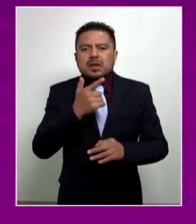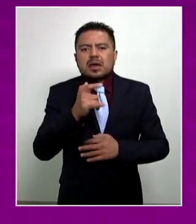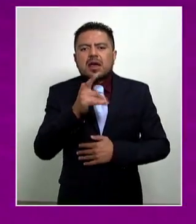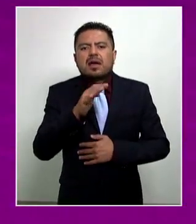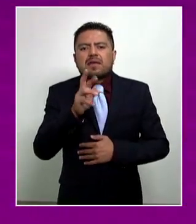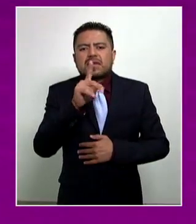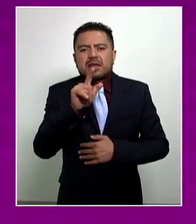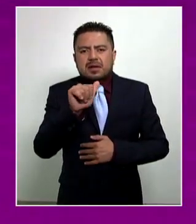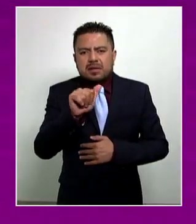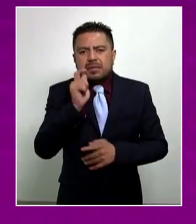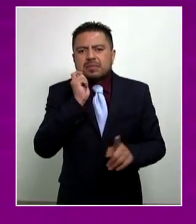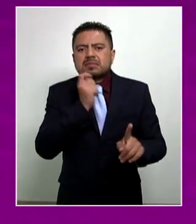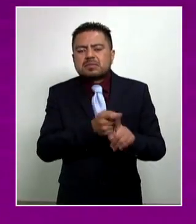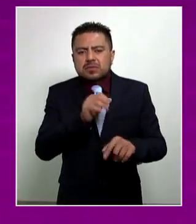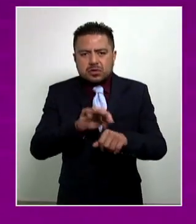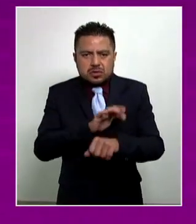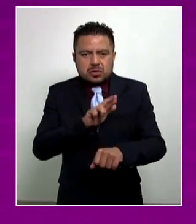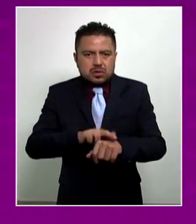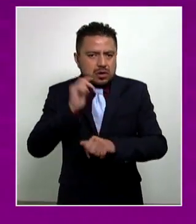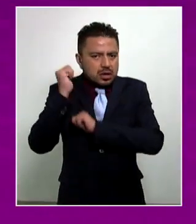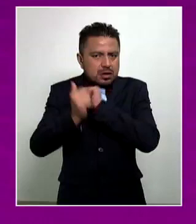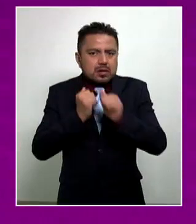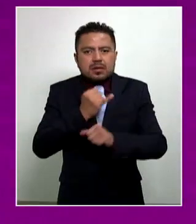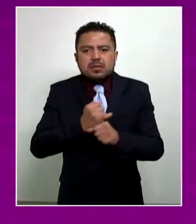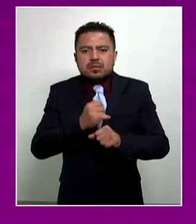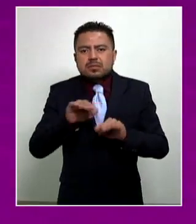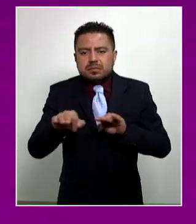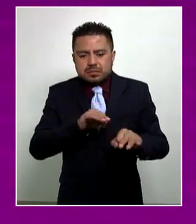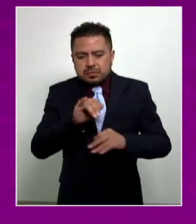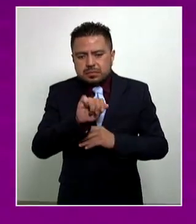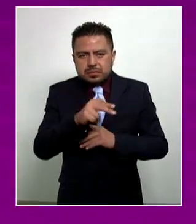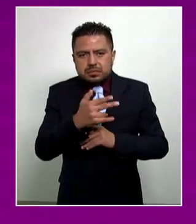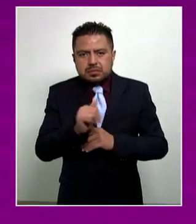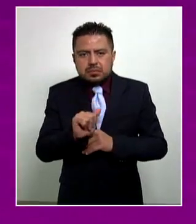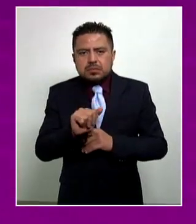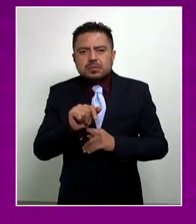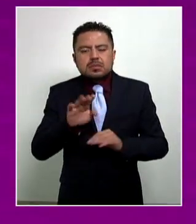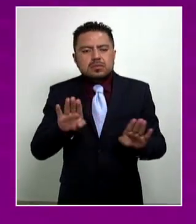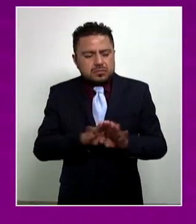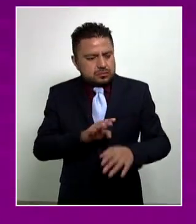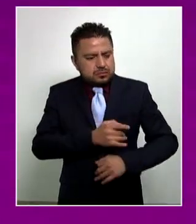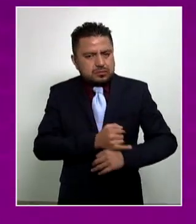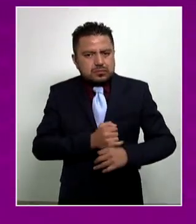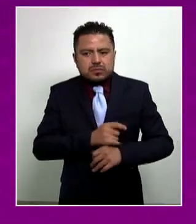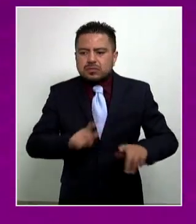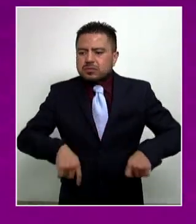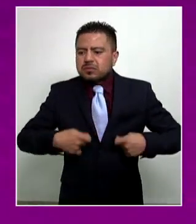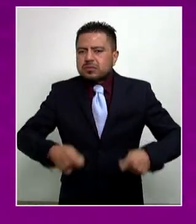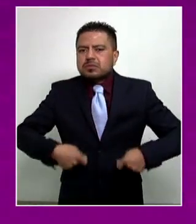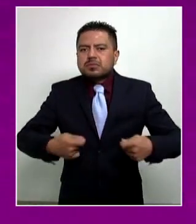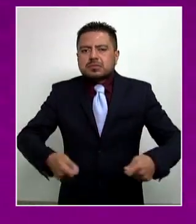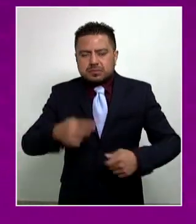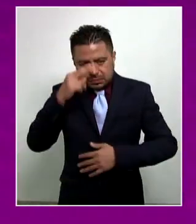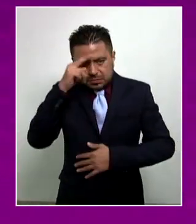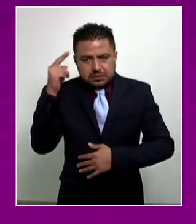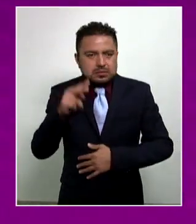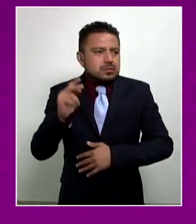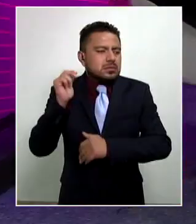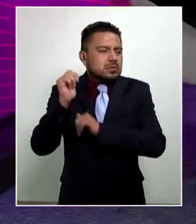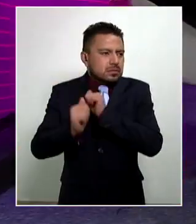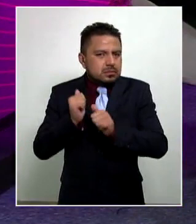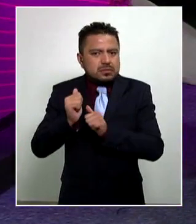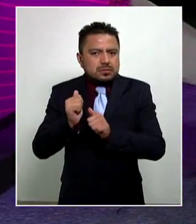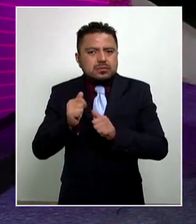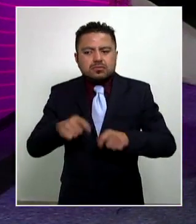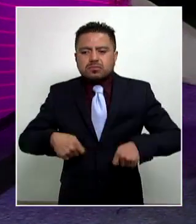es, doctora en antropología, trabaja en el INAH como investigadora, justo en temas de afrodescendencia y afromexicanidad.